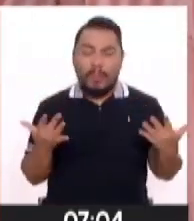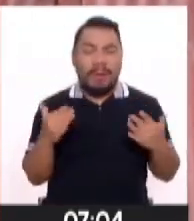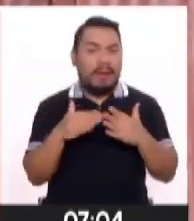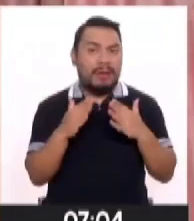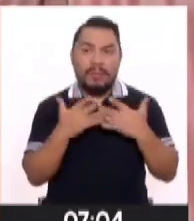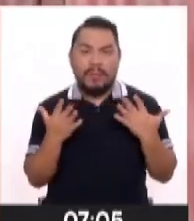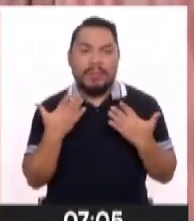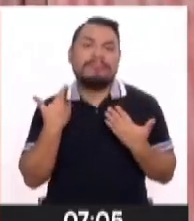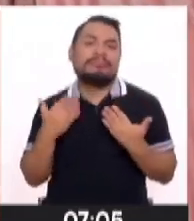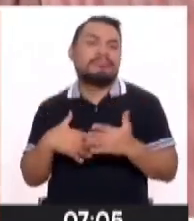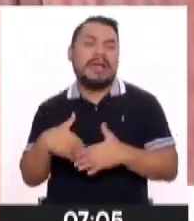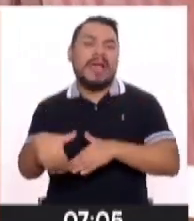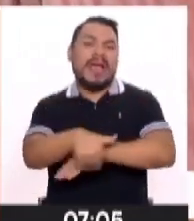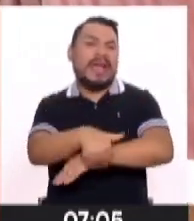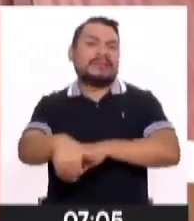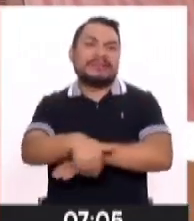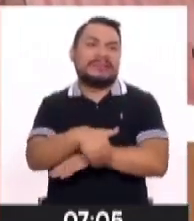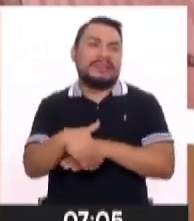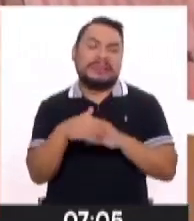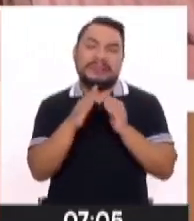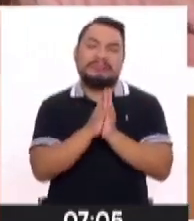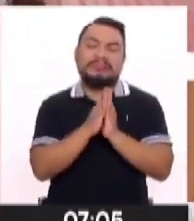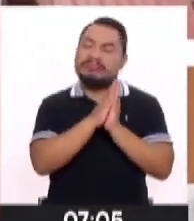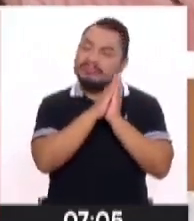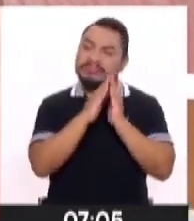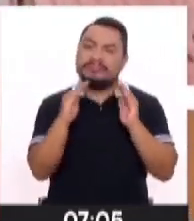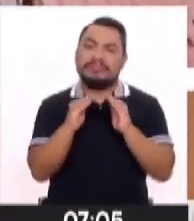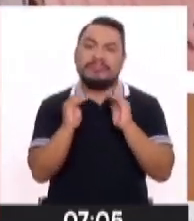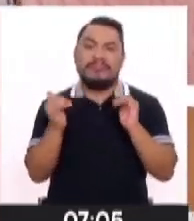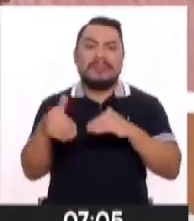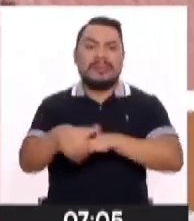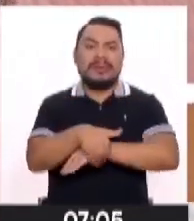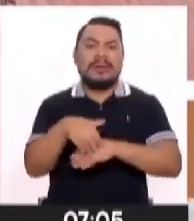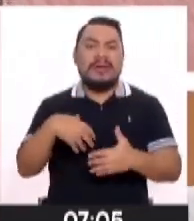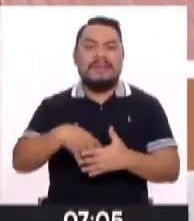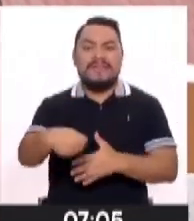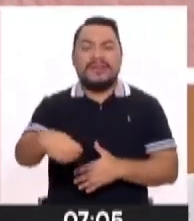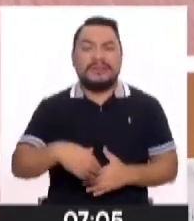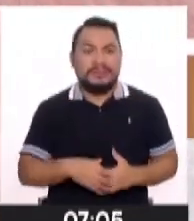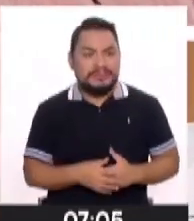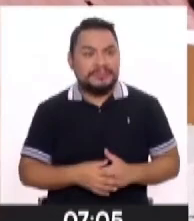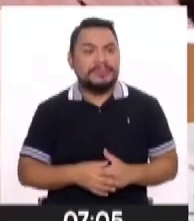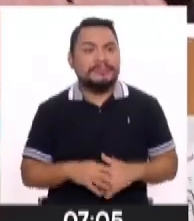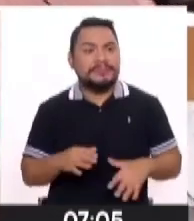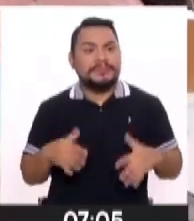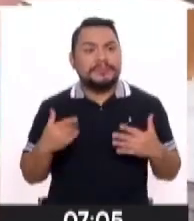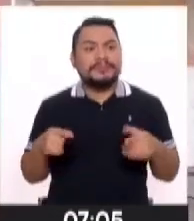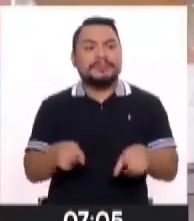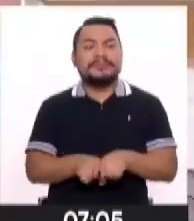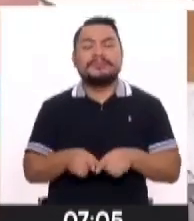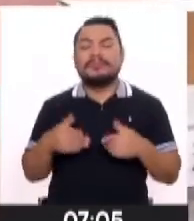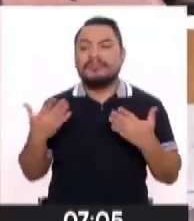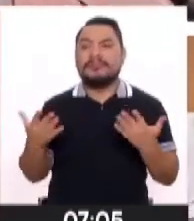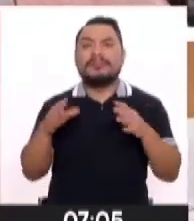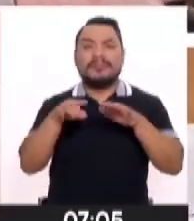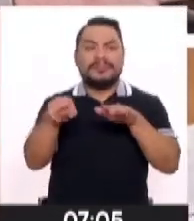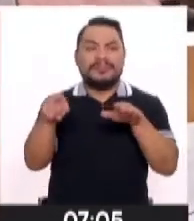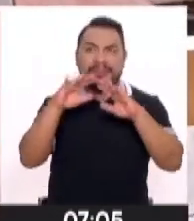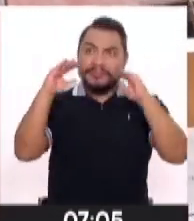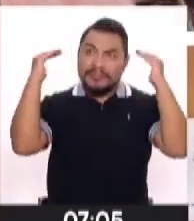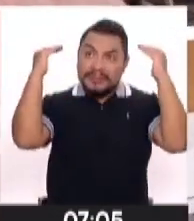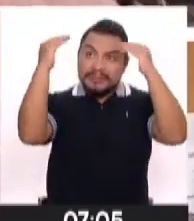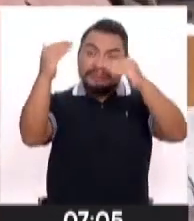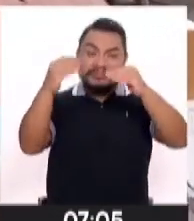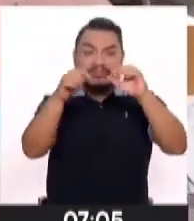poder pernoctar, vivir prácticamente aquí en estas condiciones, como estamos viendo en imágenes. Han cercado pequeños espacios, incluso